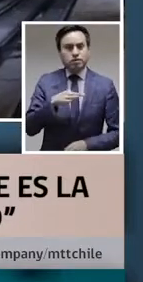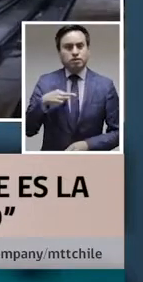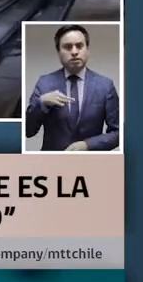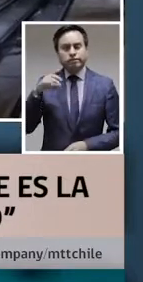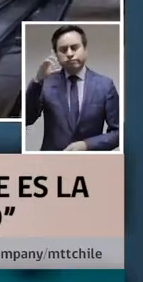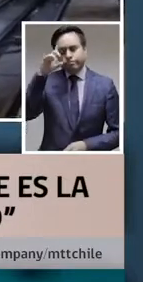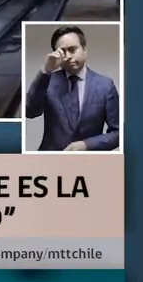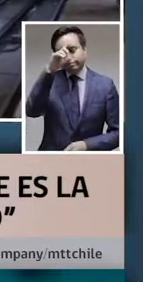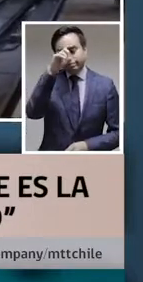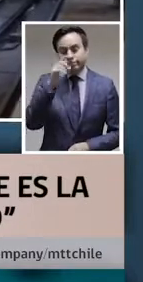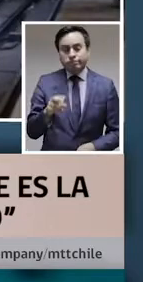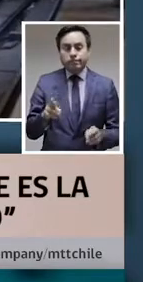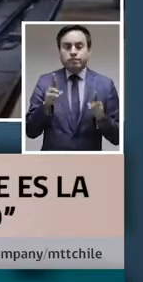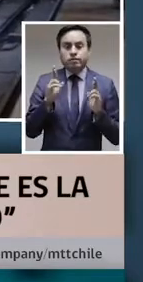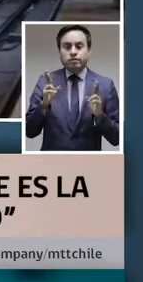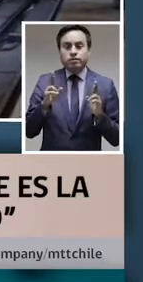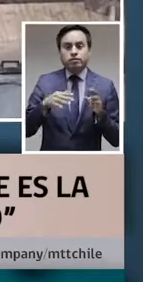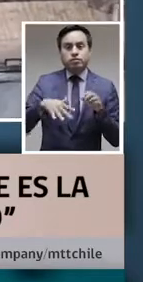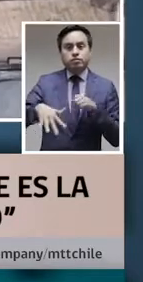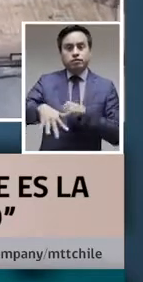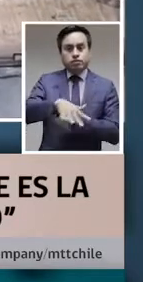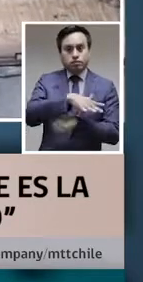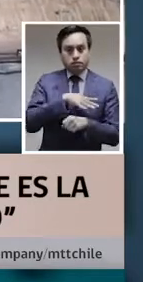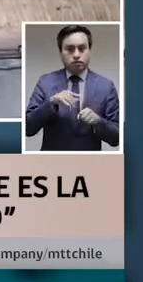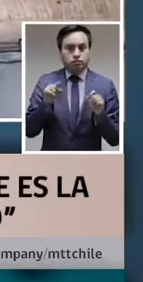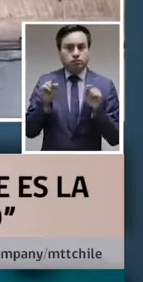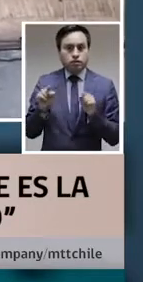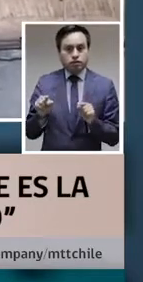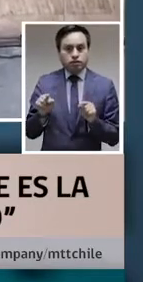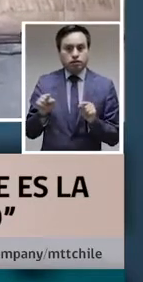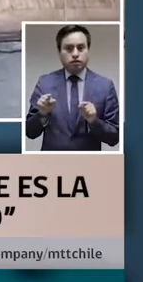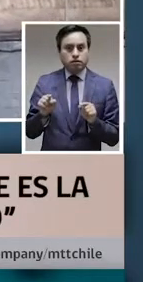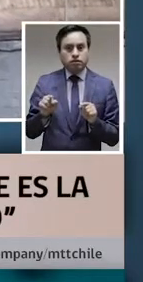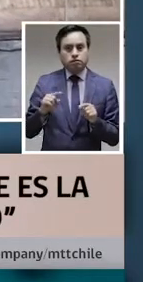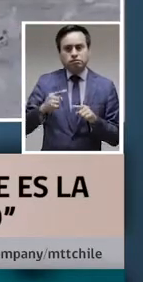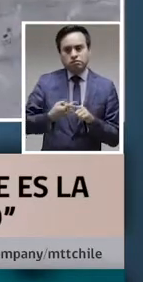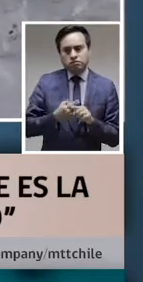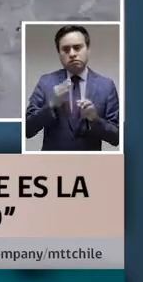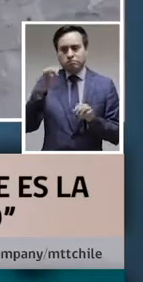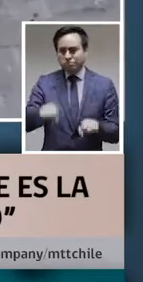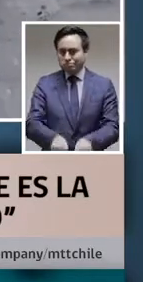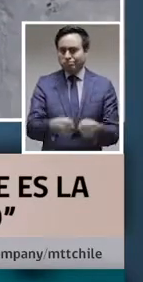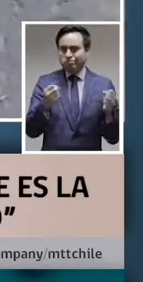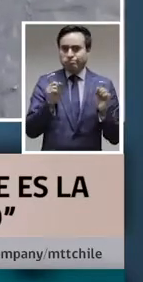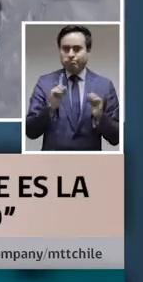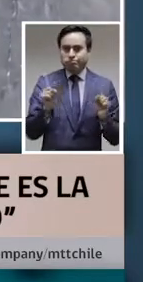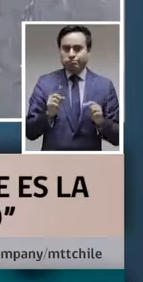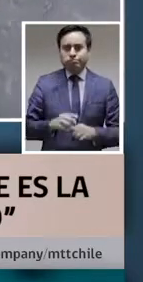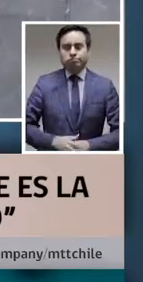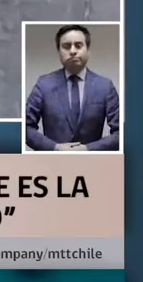ministerio, y esperamos que situaciones como esta no deriven nuevamente en destrucción.